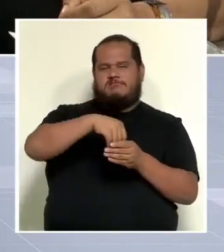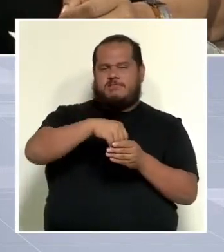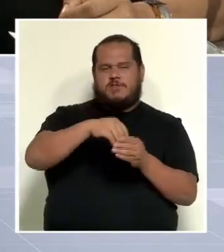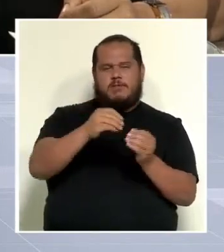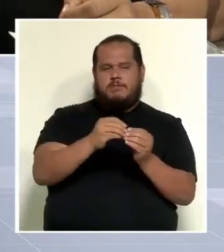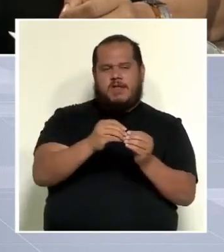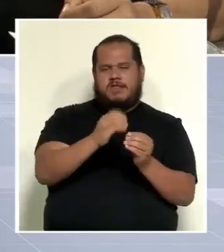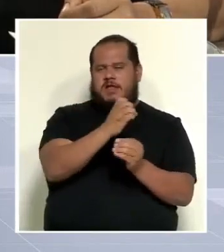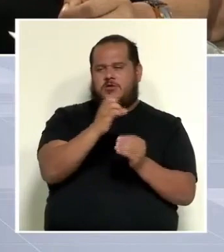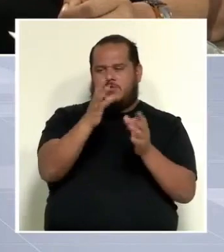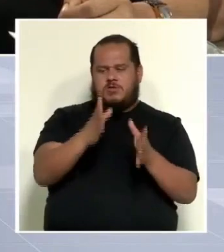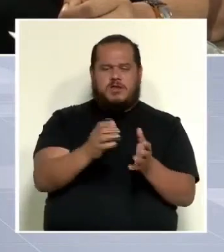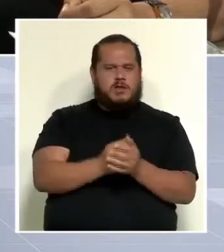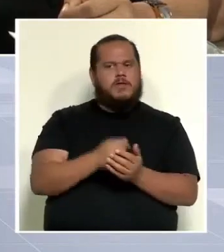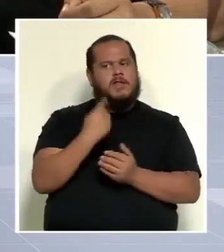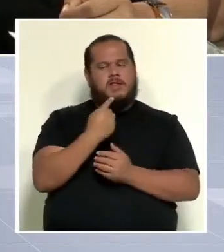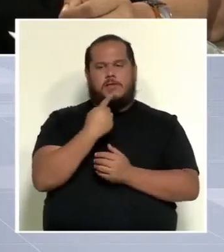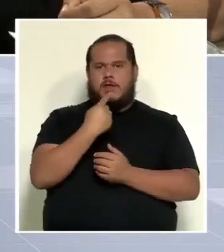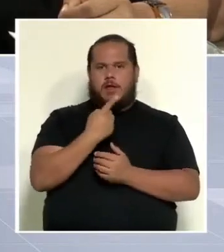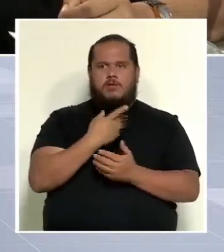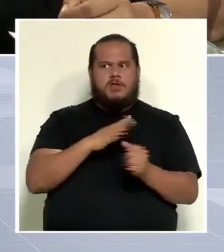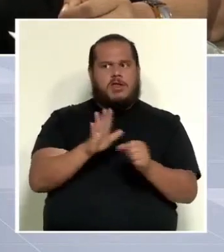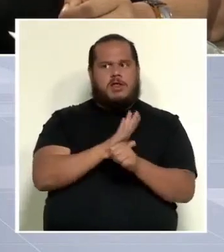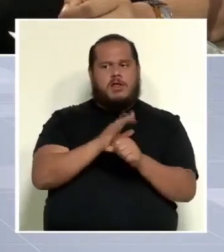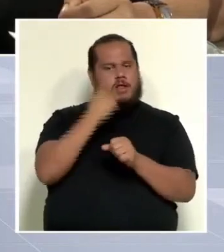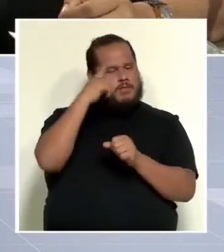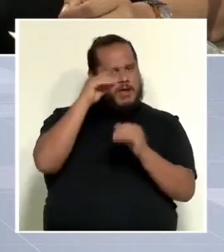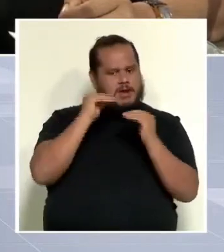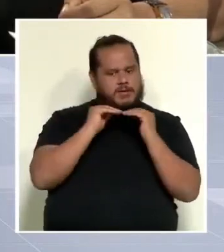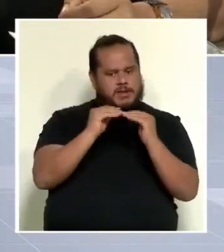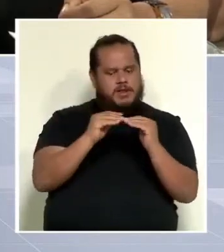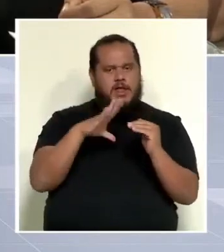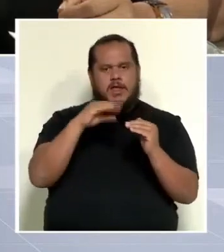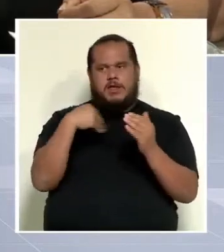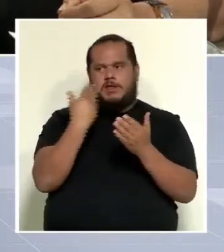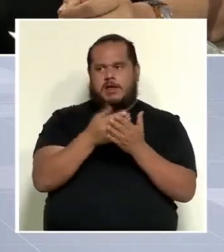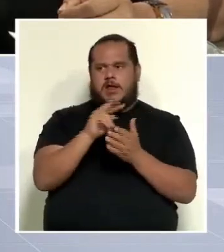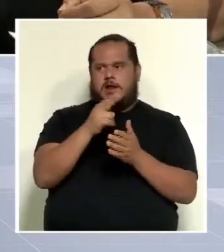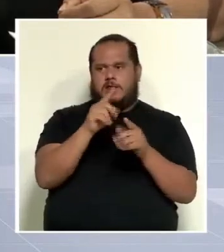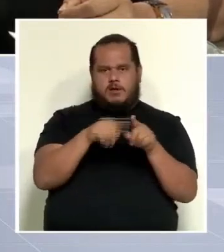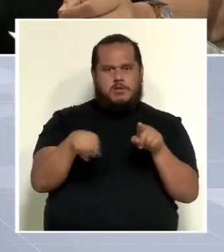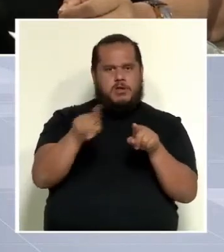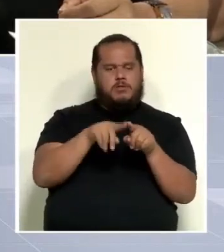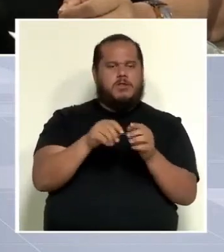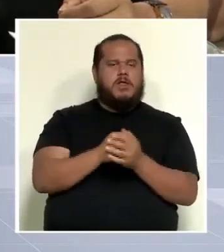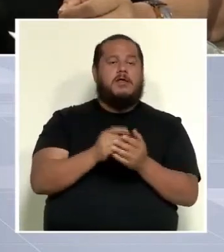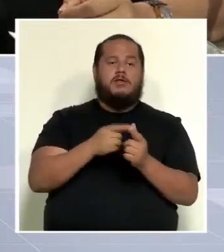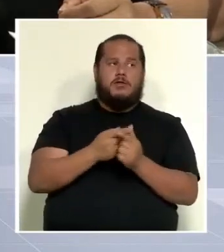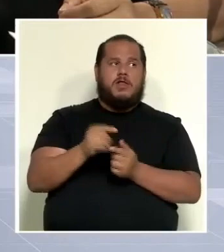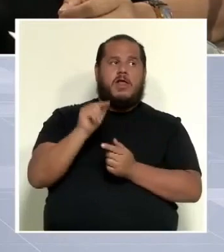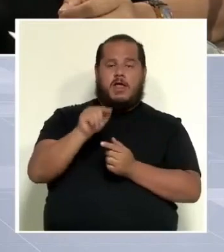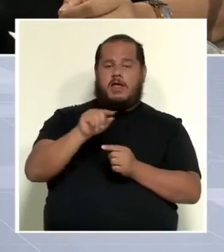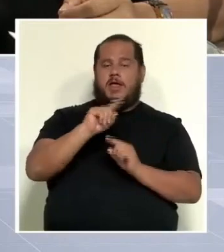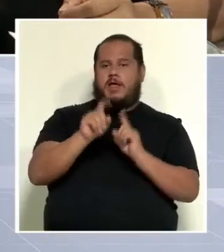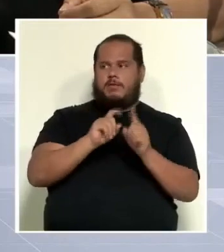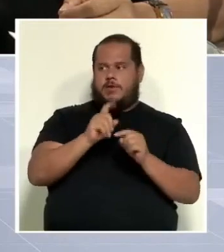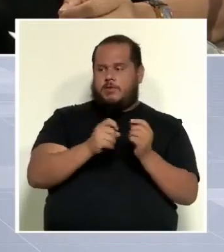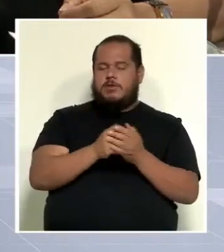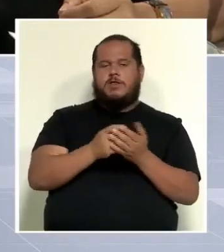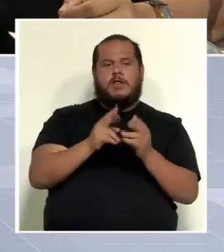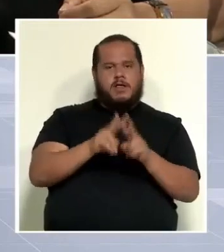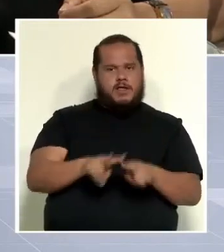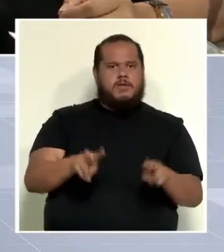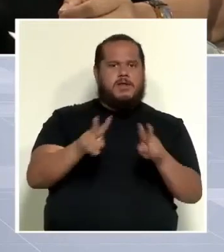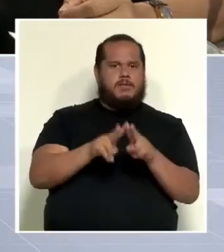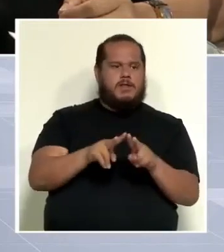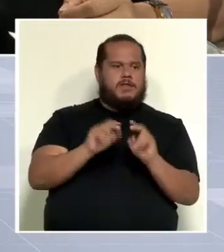esa estructura. Sí, siempre dijimos que le alcanzaba para mantenerse. Correcto. Y llegar a la segunda ronda. Y entonces ahí hay preguntas que válidamente